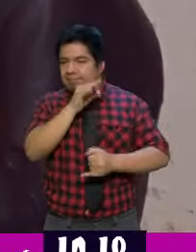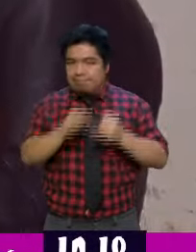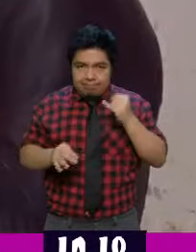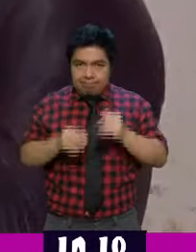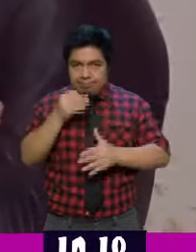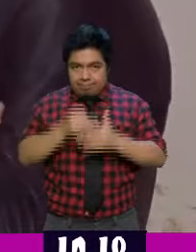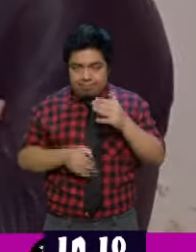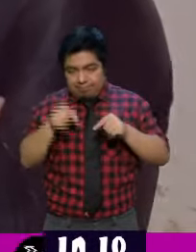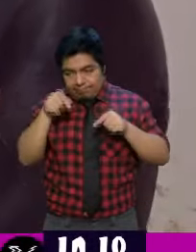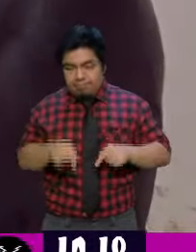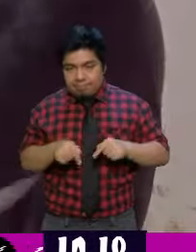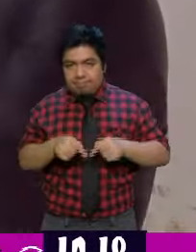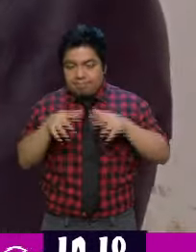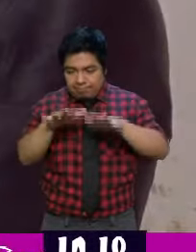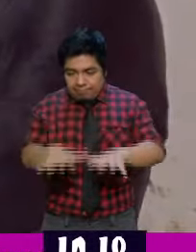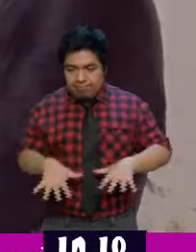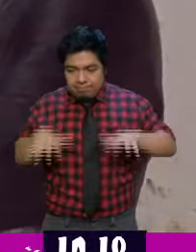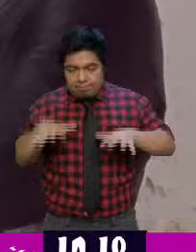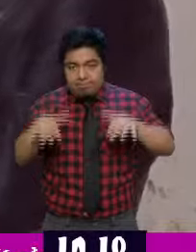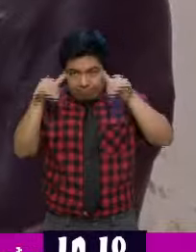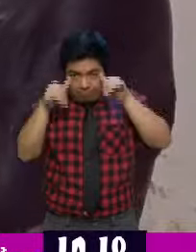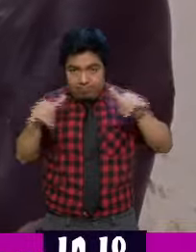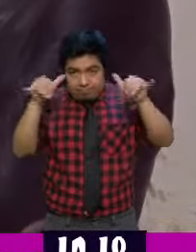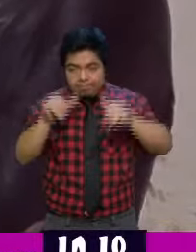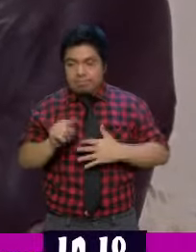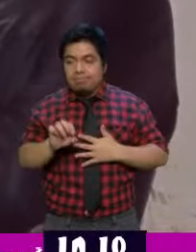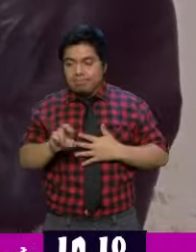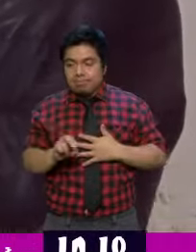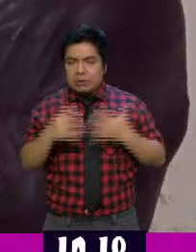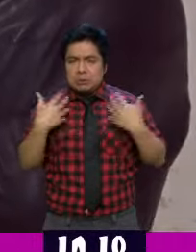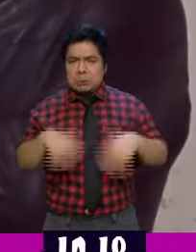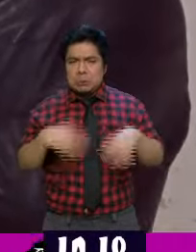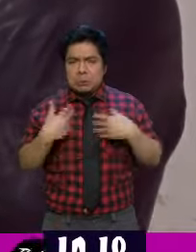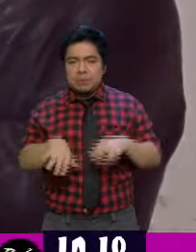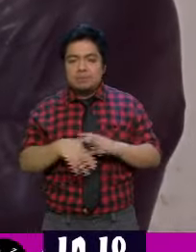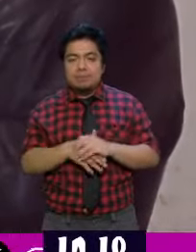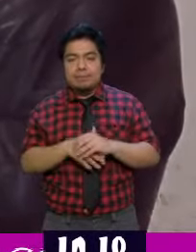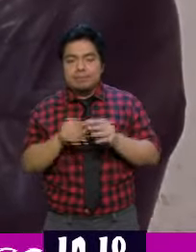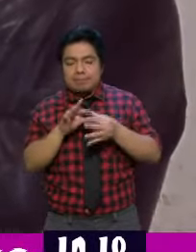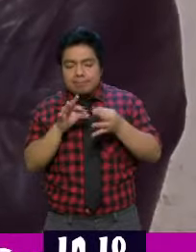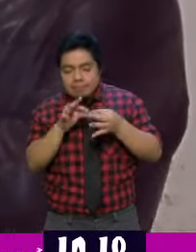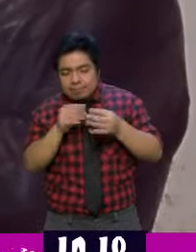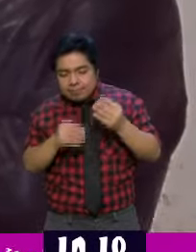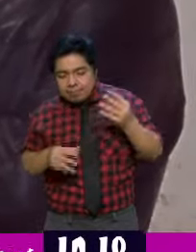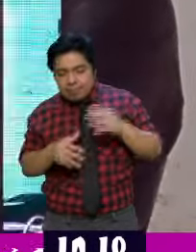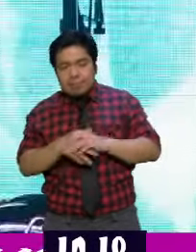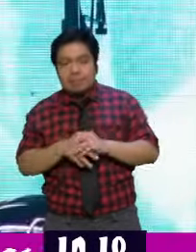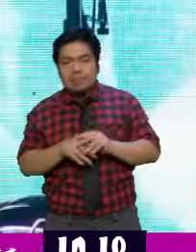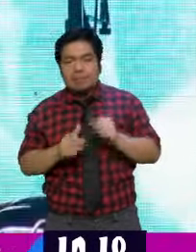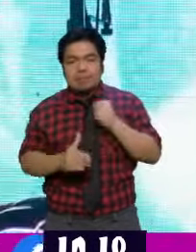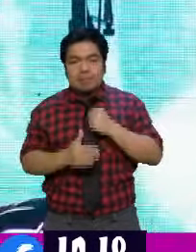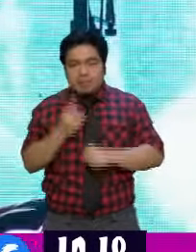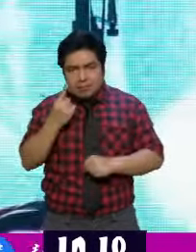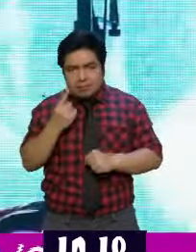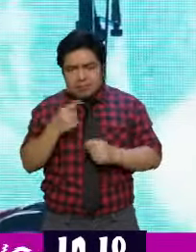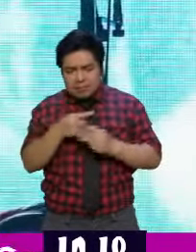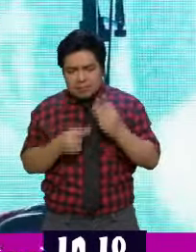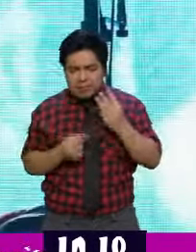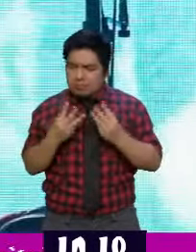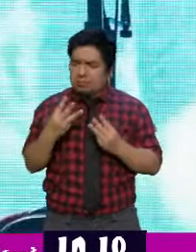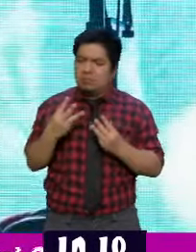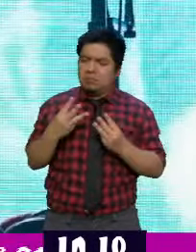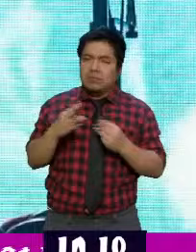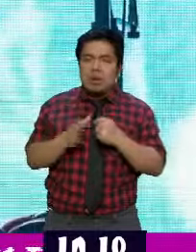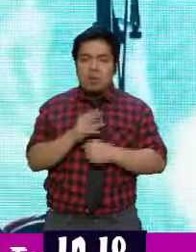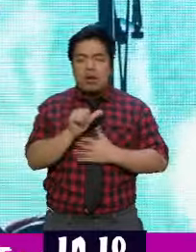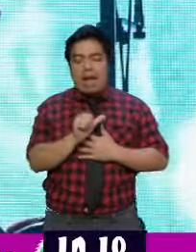acá en la gran Plaza de Toros, está espectacular. A ver, pero vamos a desmenuzar esto. ¿Por qué una trilogía y por qué